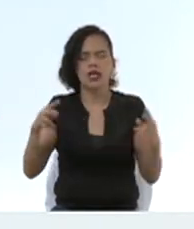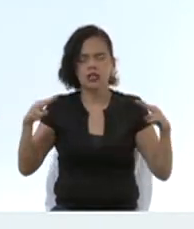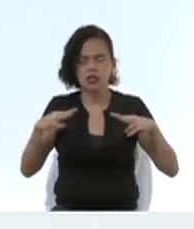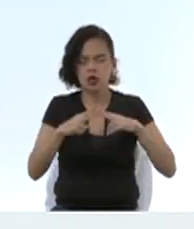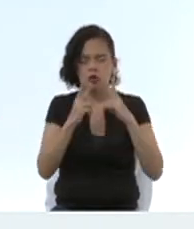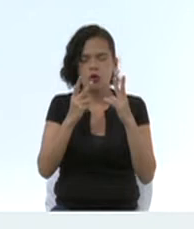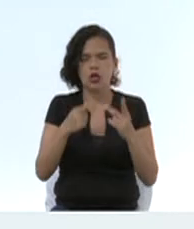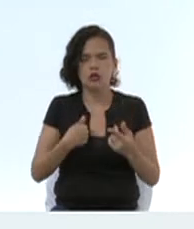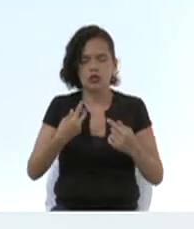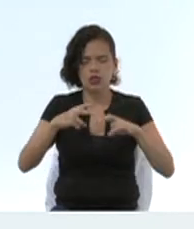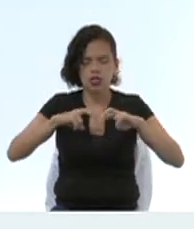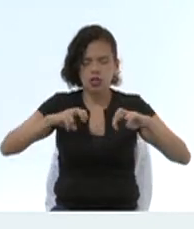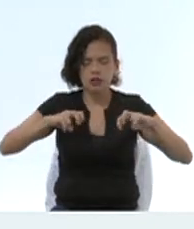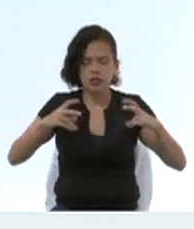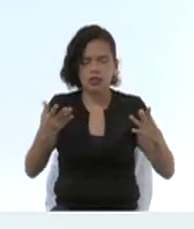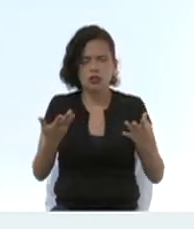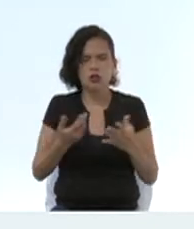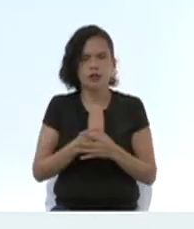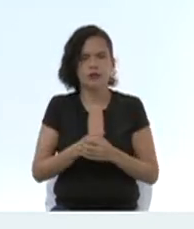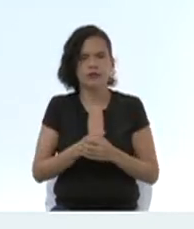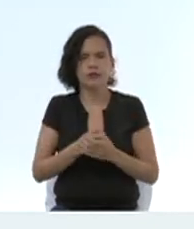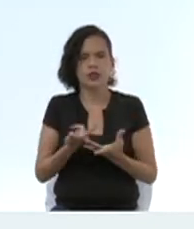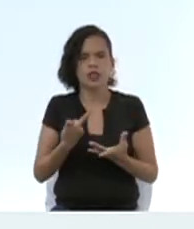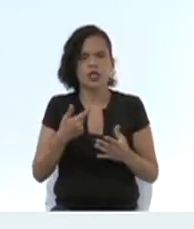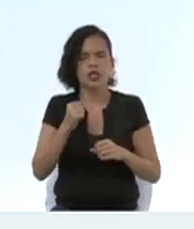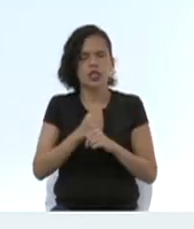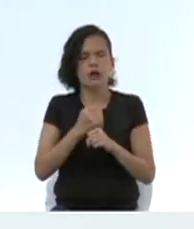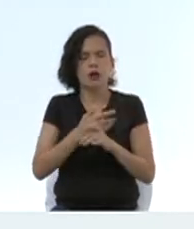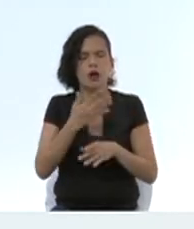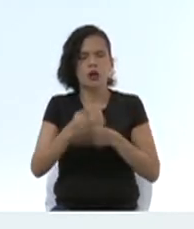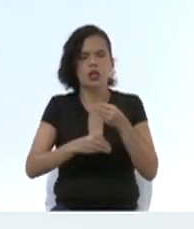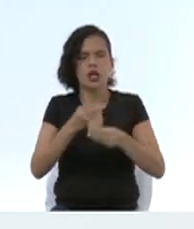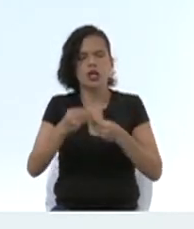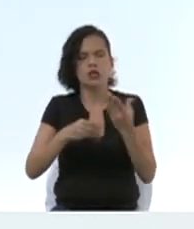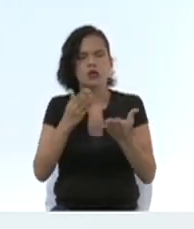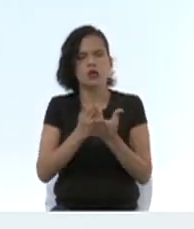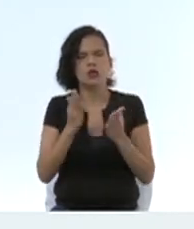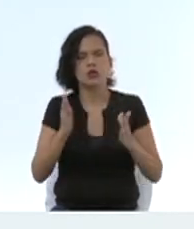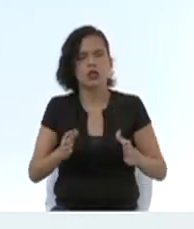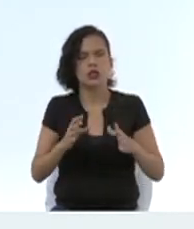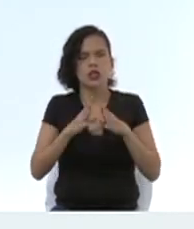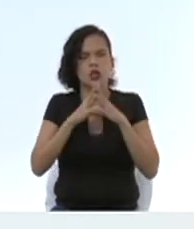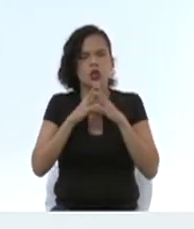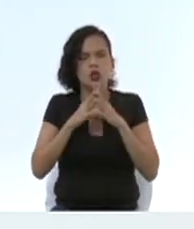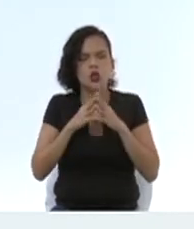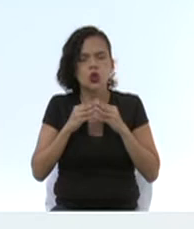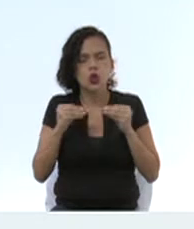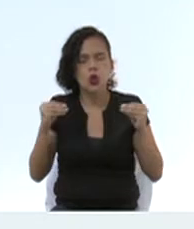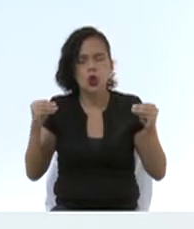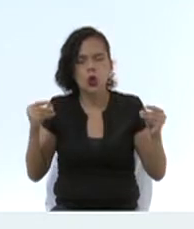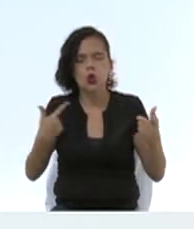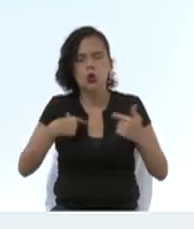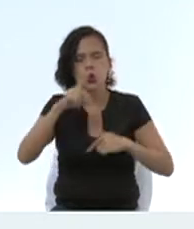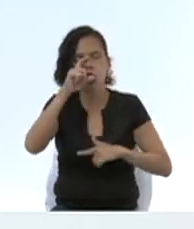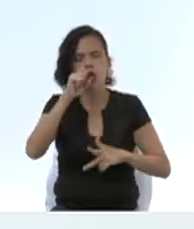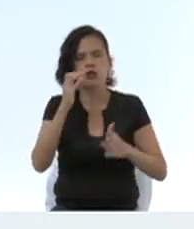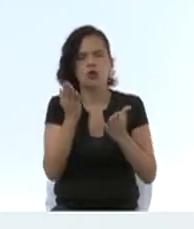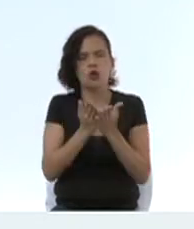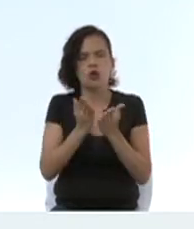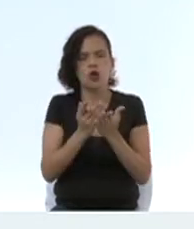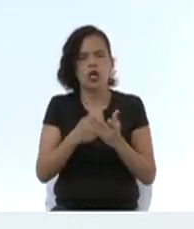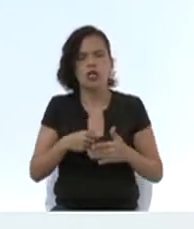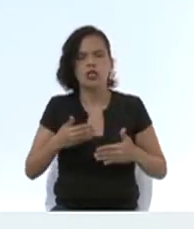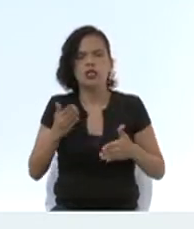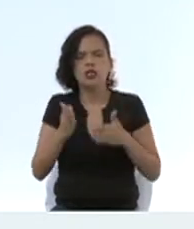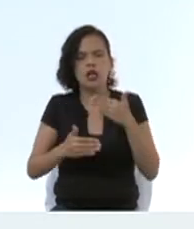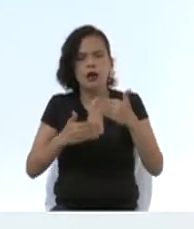encuentro, esa revisión, esa retrospección del trabajo que ha hecho el estudiante durante todo el año escolar, de ese